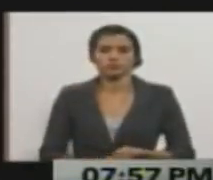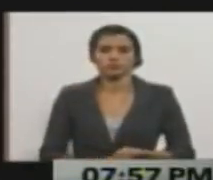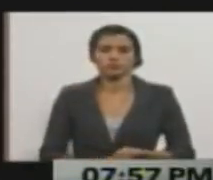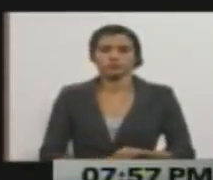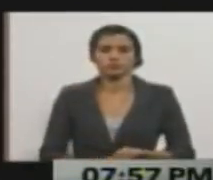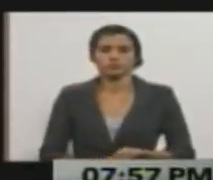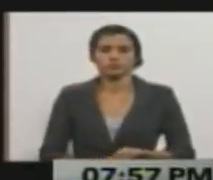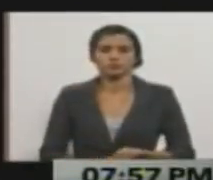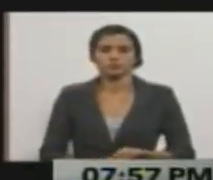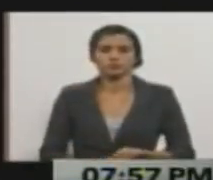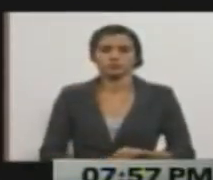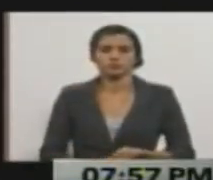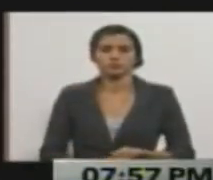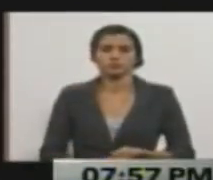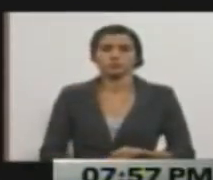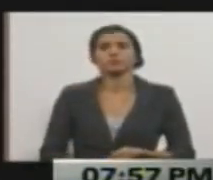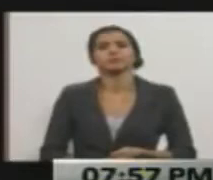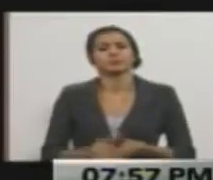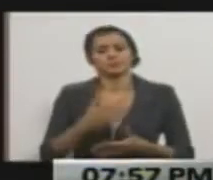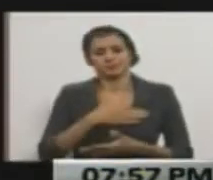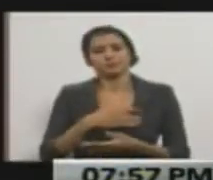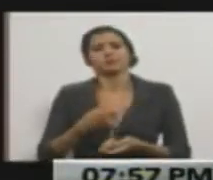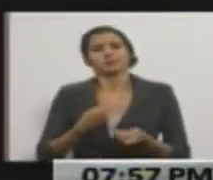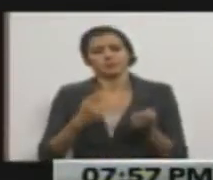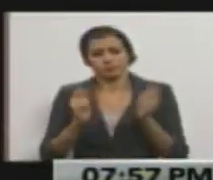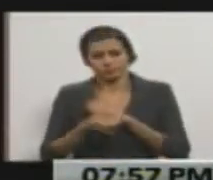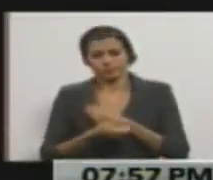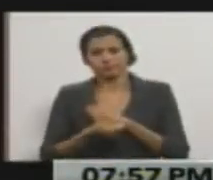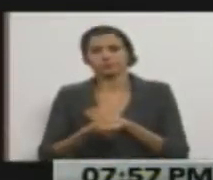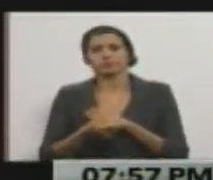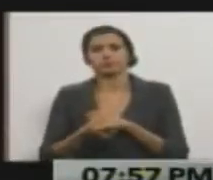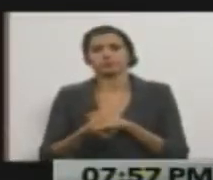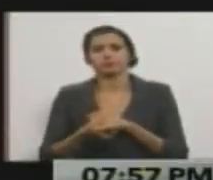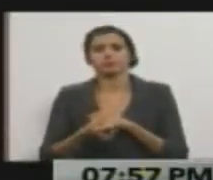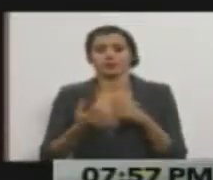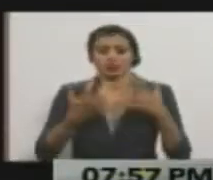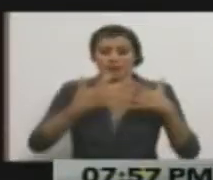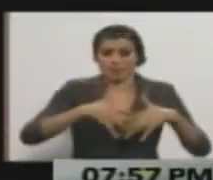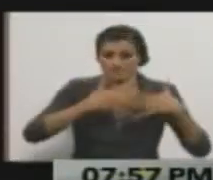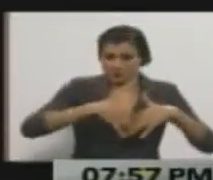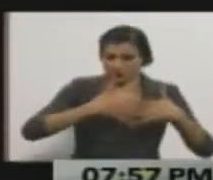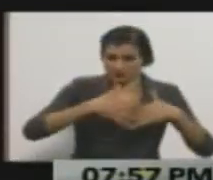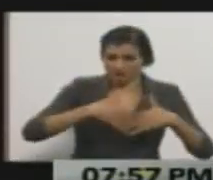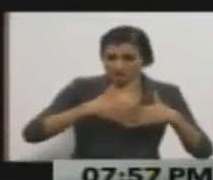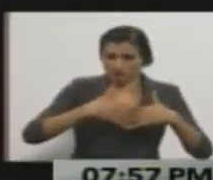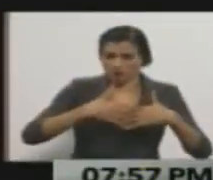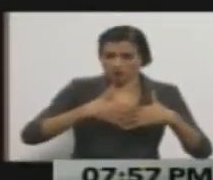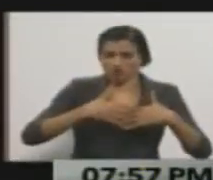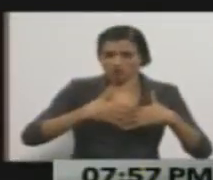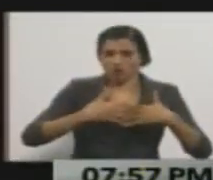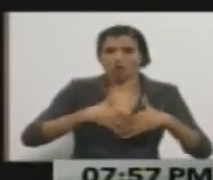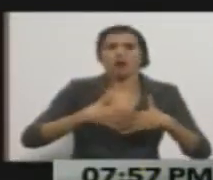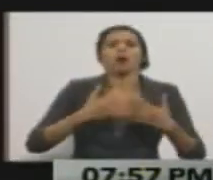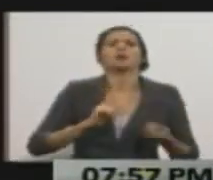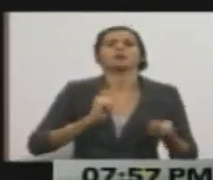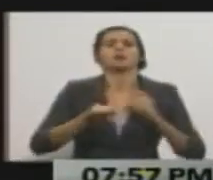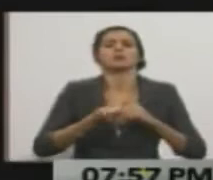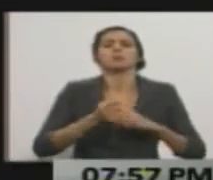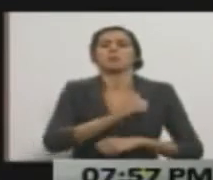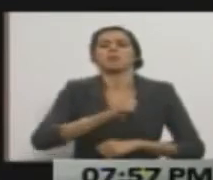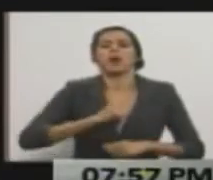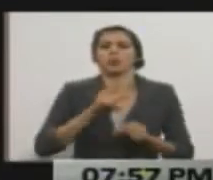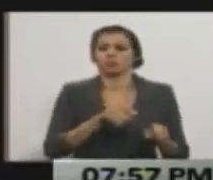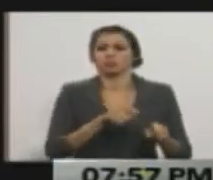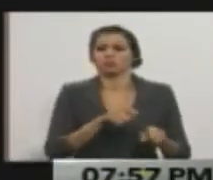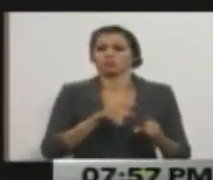transformarla, vaya la redundancia, en una empresa con caracteres de empresa privada. La